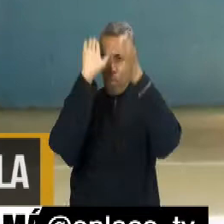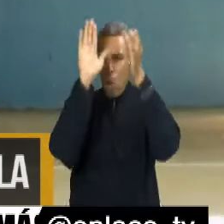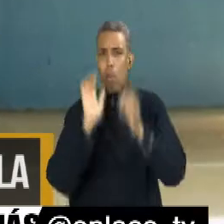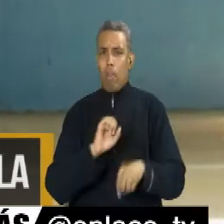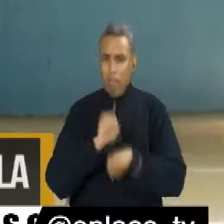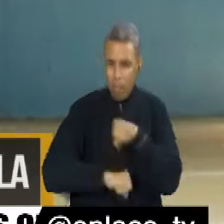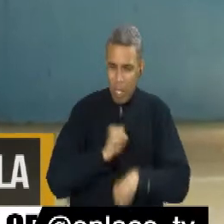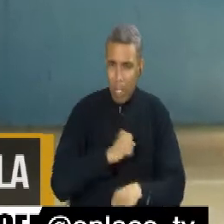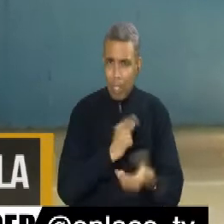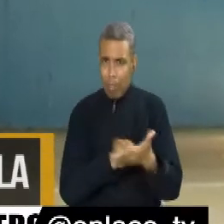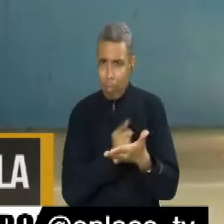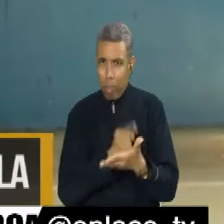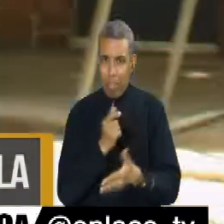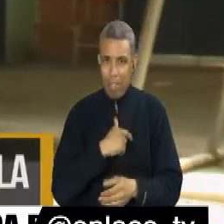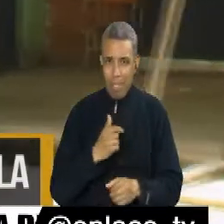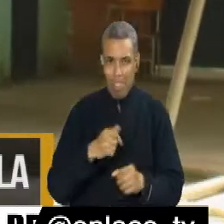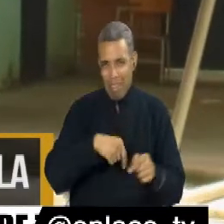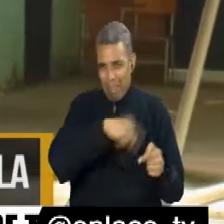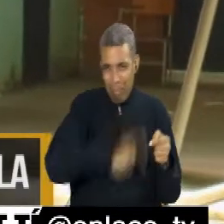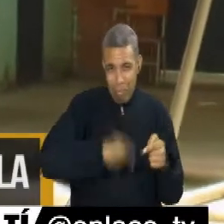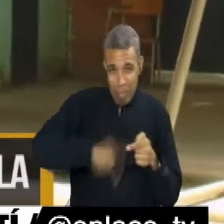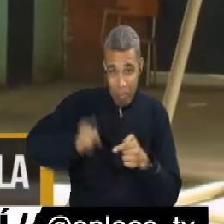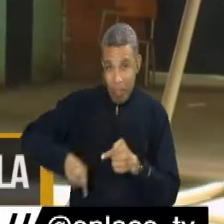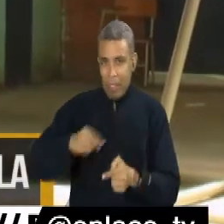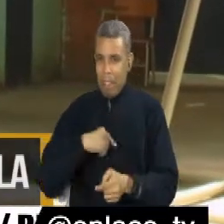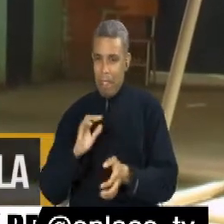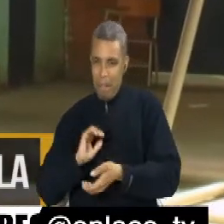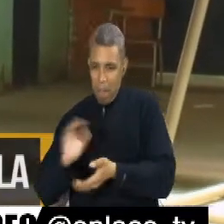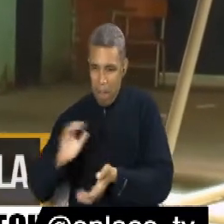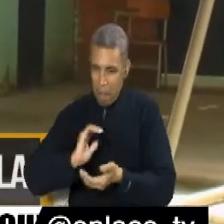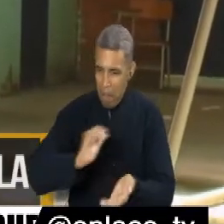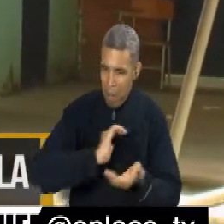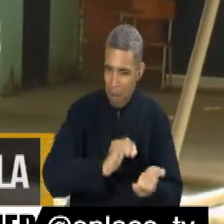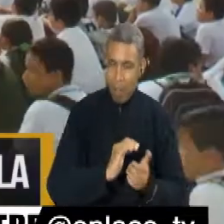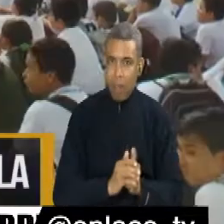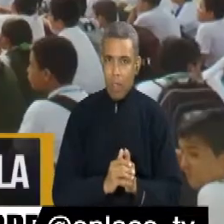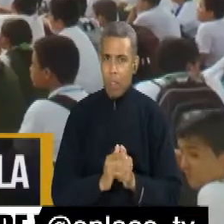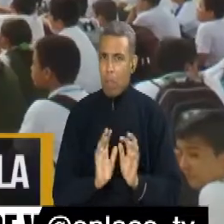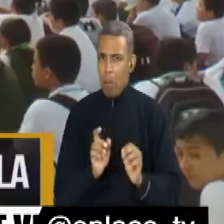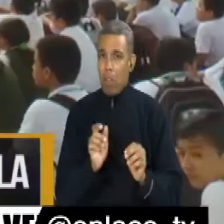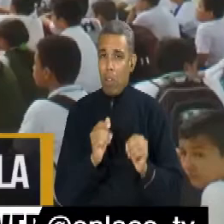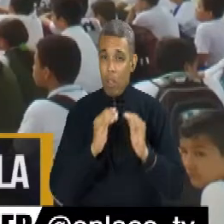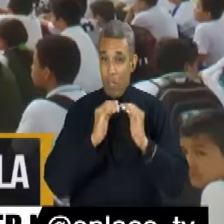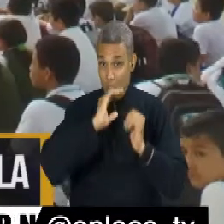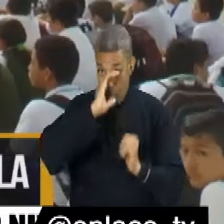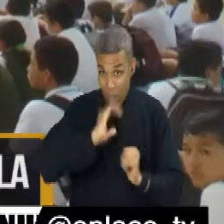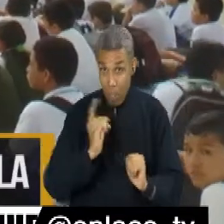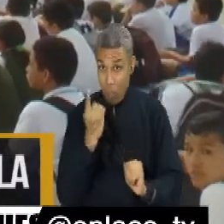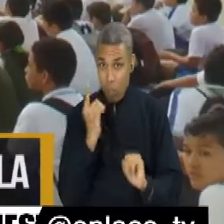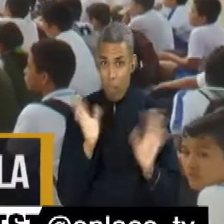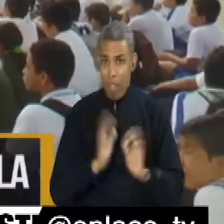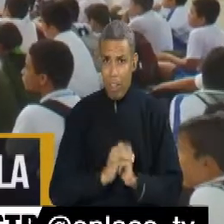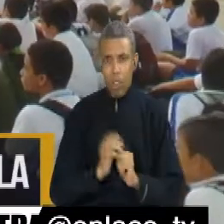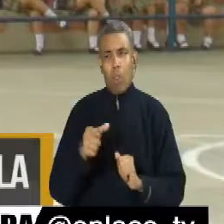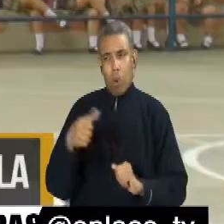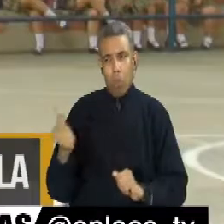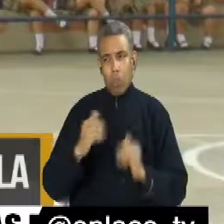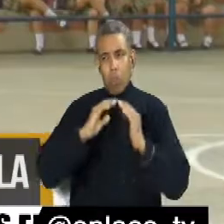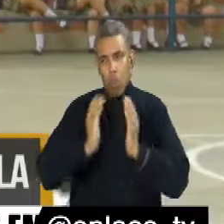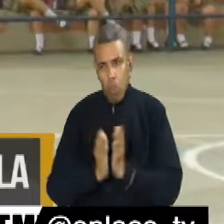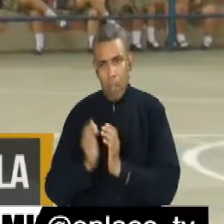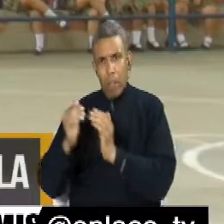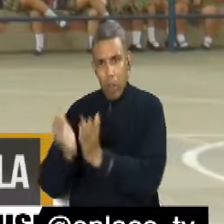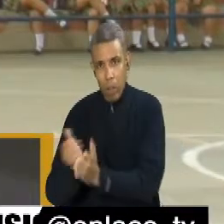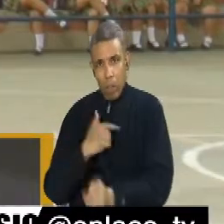premios entregados por Maxicola a la comunidad educativa del CAS, aunque también estudiantes de otros planteles serán premiados por la prestigiosa firma. Premios